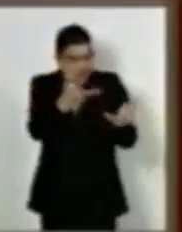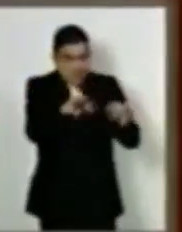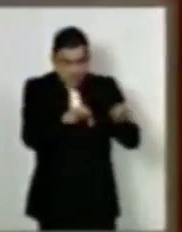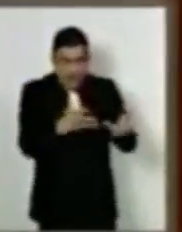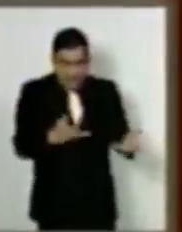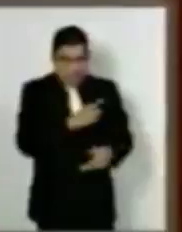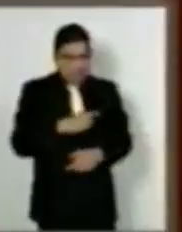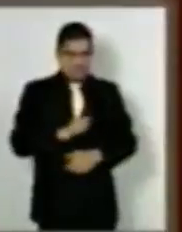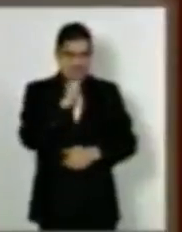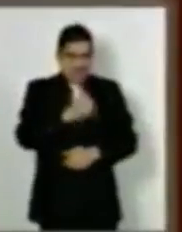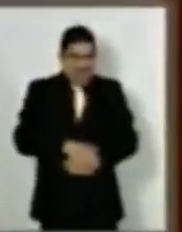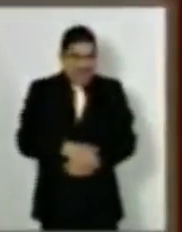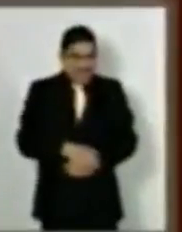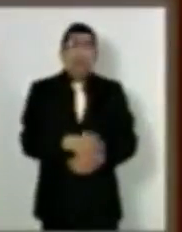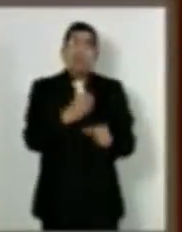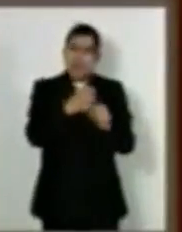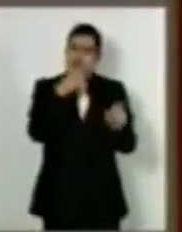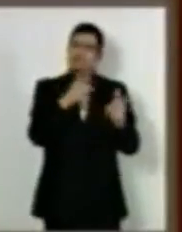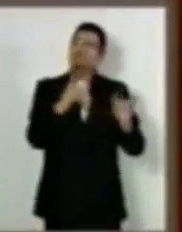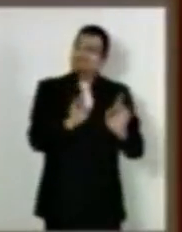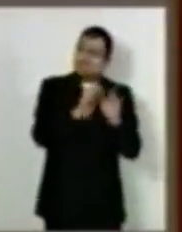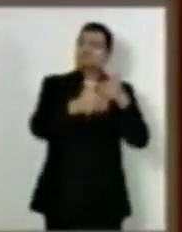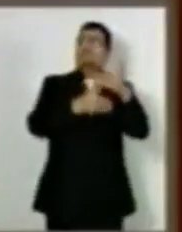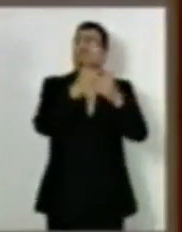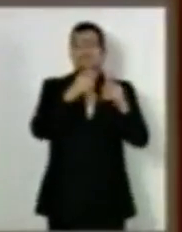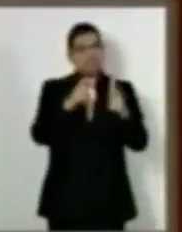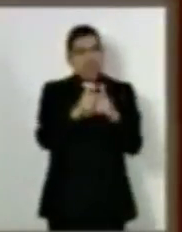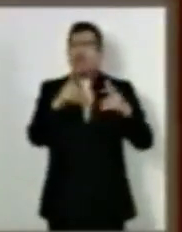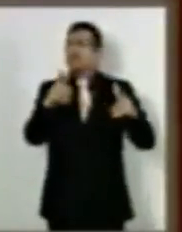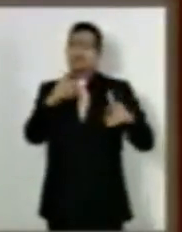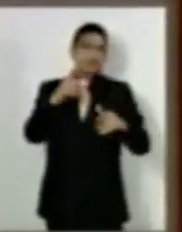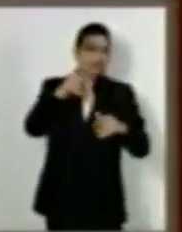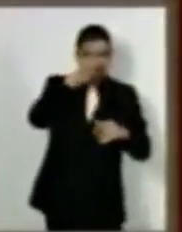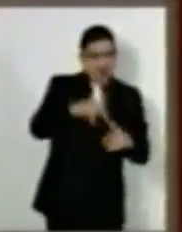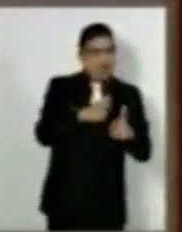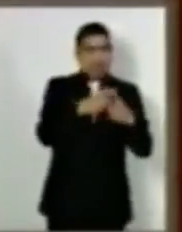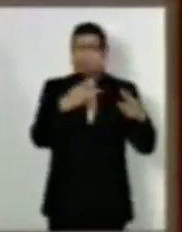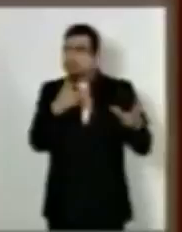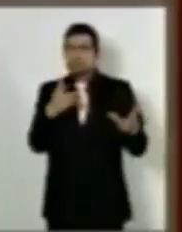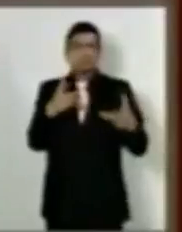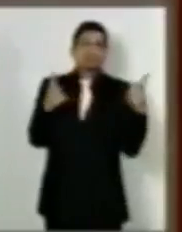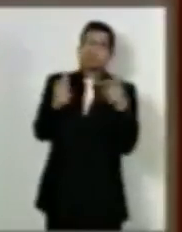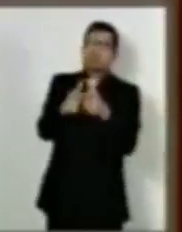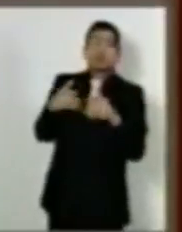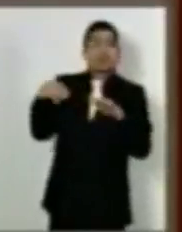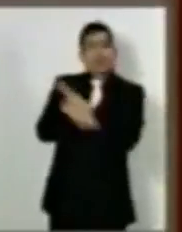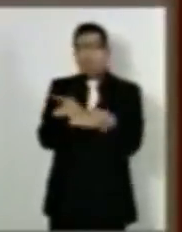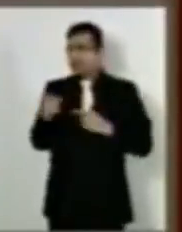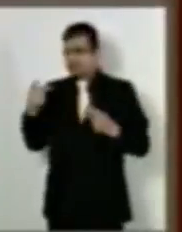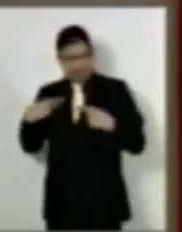corresponden, situación que le provocará mayor desgaste y con esto la pérdida